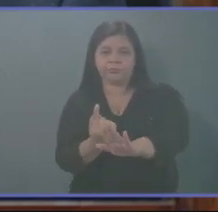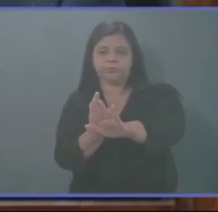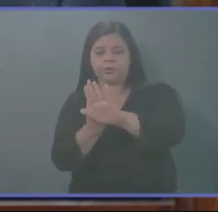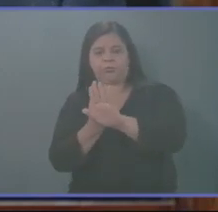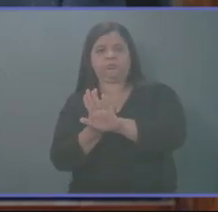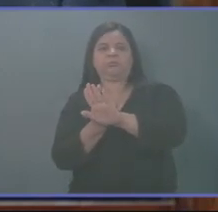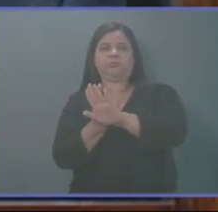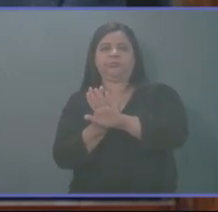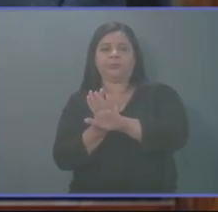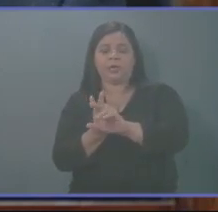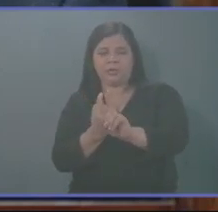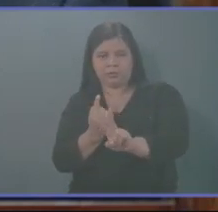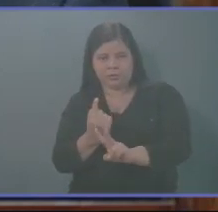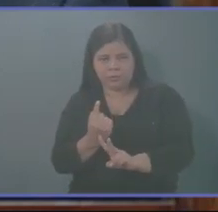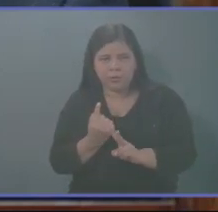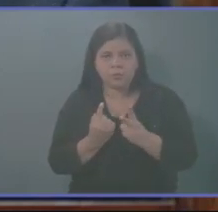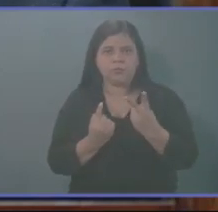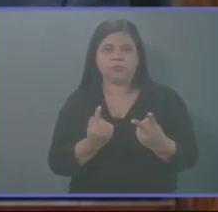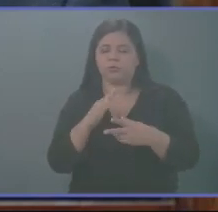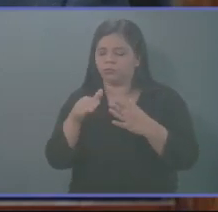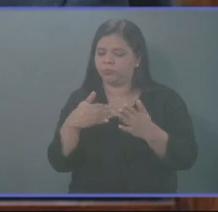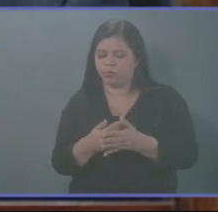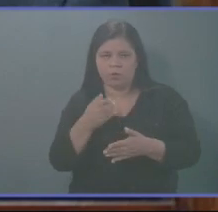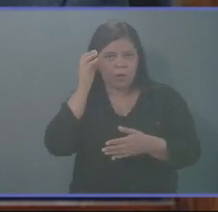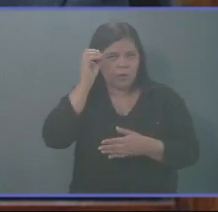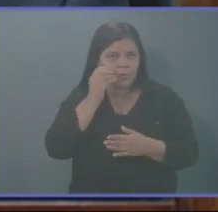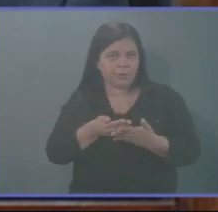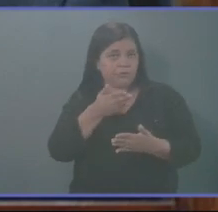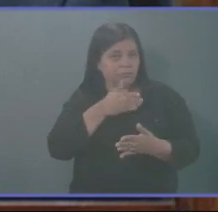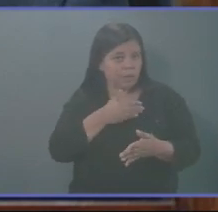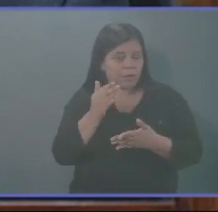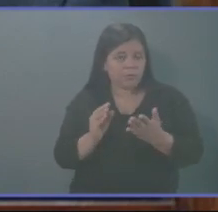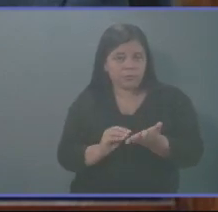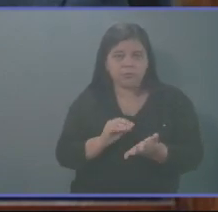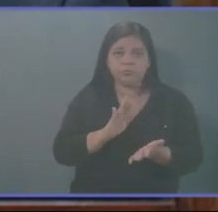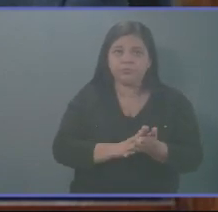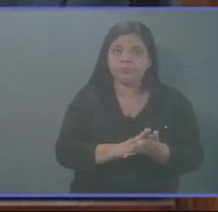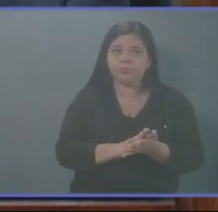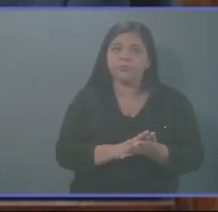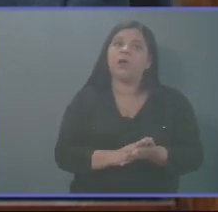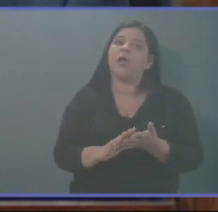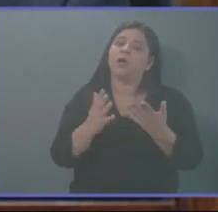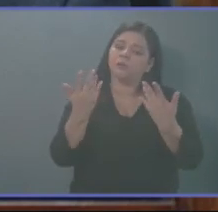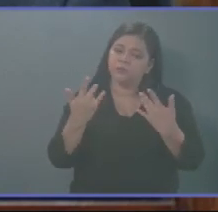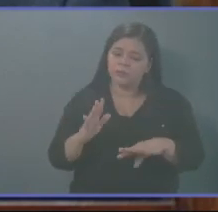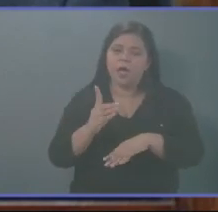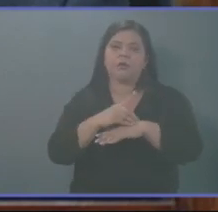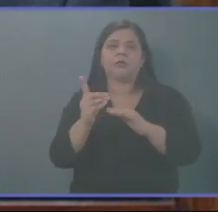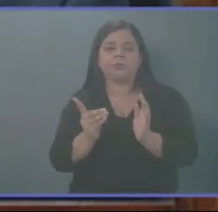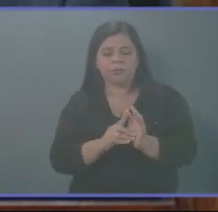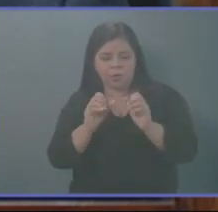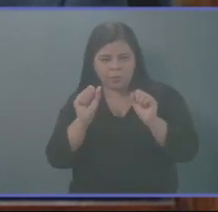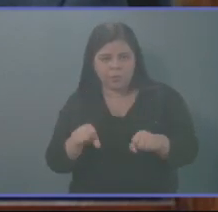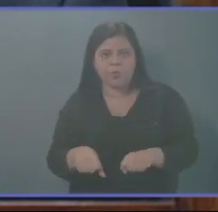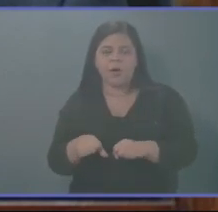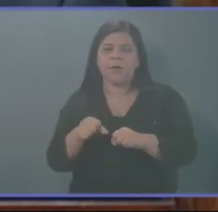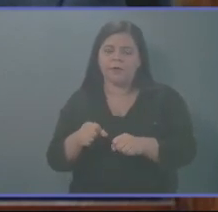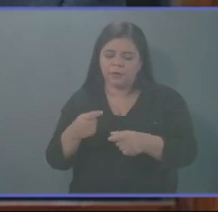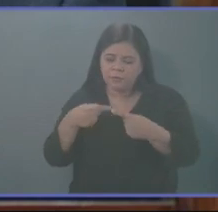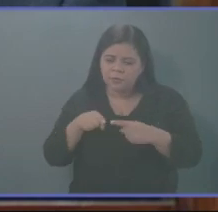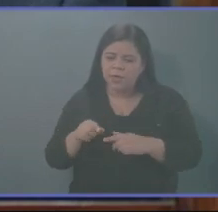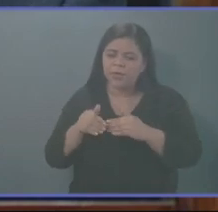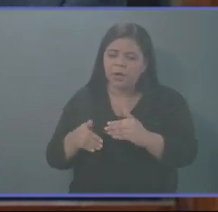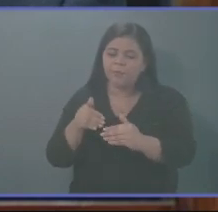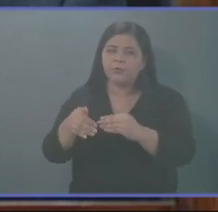segunda, fuera de las opiniones y los actos llevados a cabo en el cumplimiento de sus funciones, que los parlamentarios pueden ser perseguidos judicialmente por